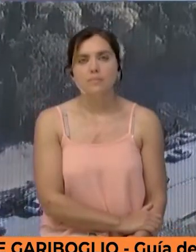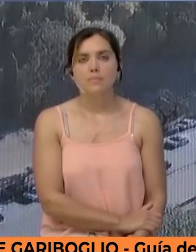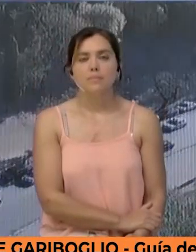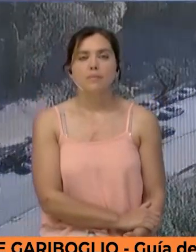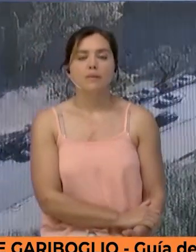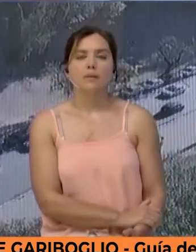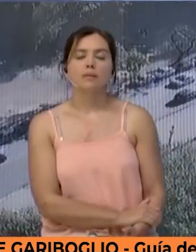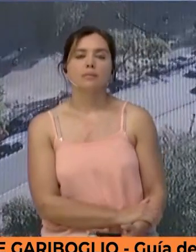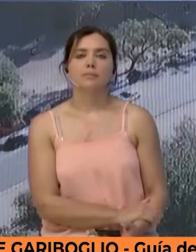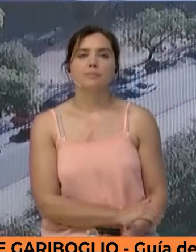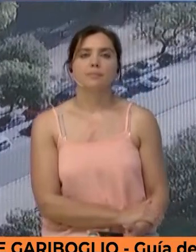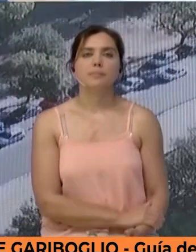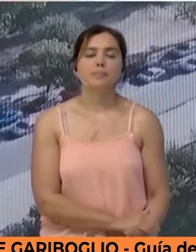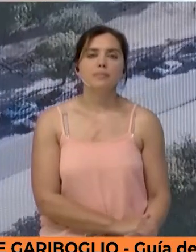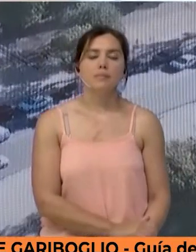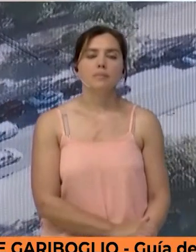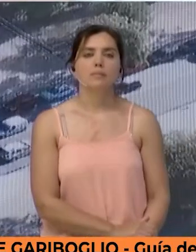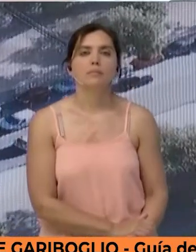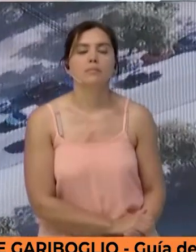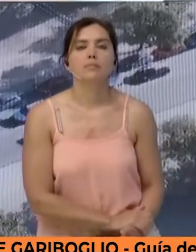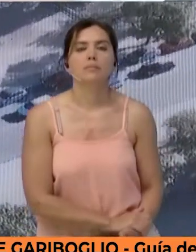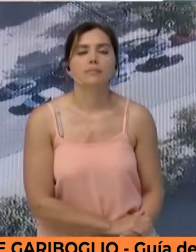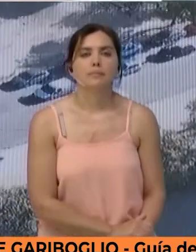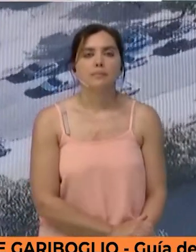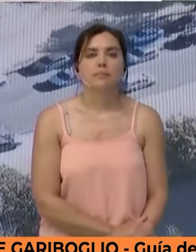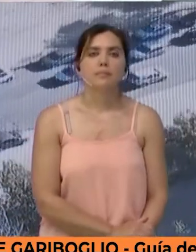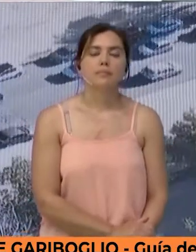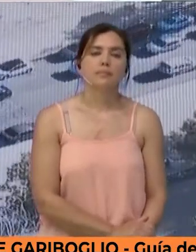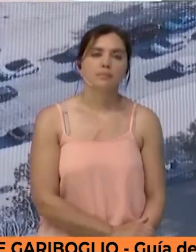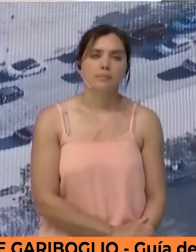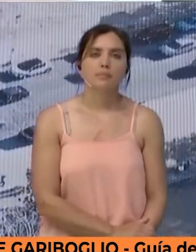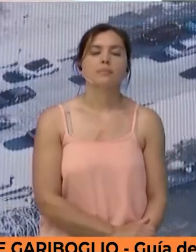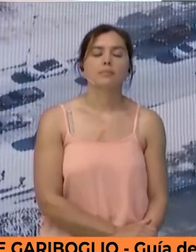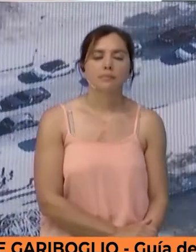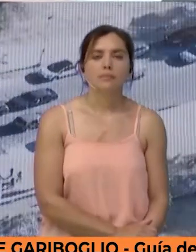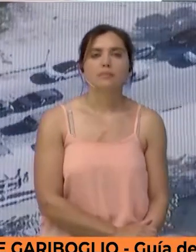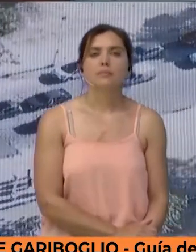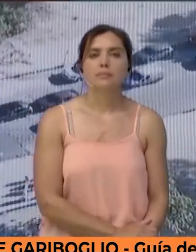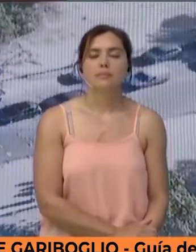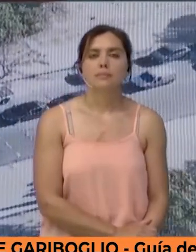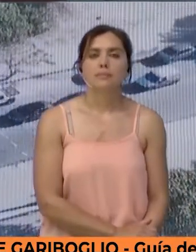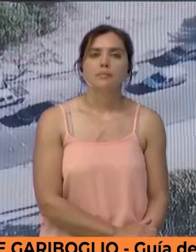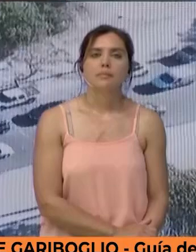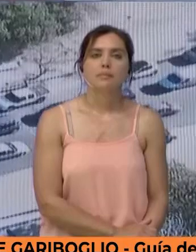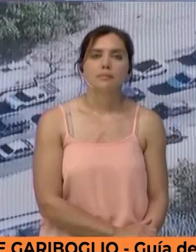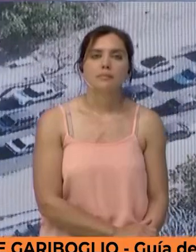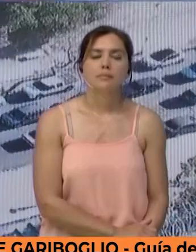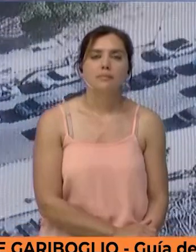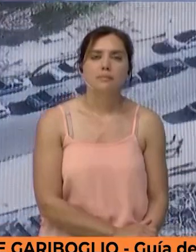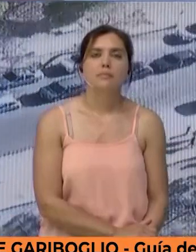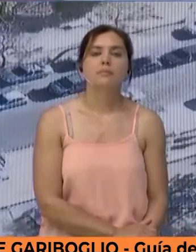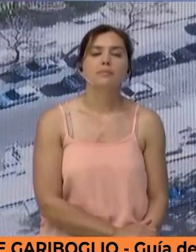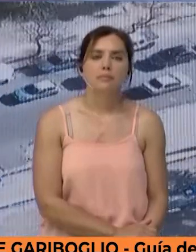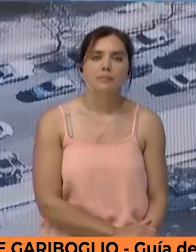obviamente, de Paraná, por supuesto, digamos, han ido casi todas, pero también escuelas de las distintas ciudades de la provincia y escuelas de las